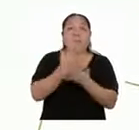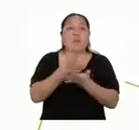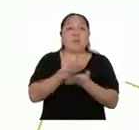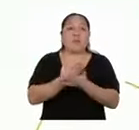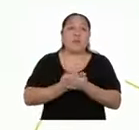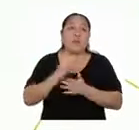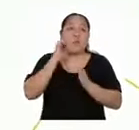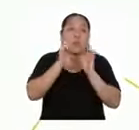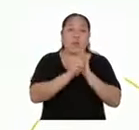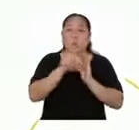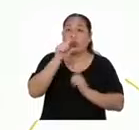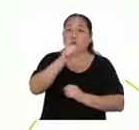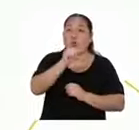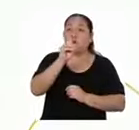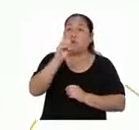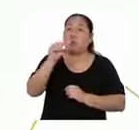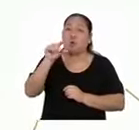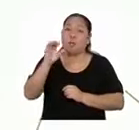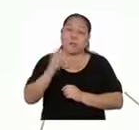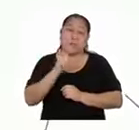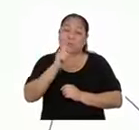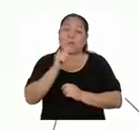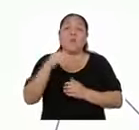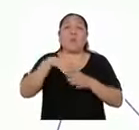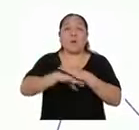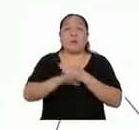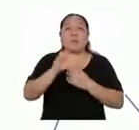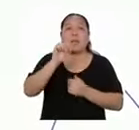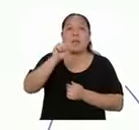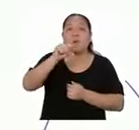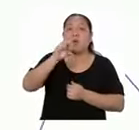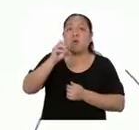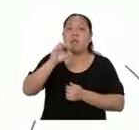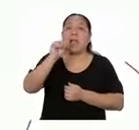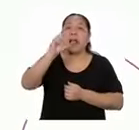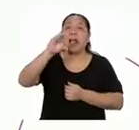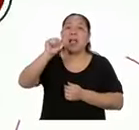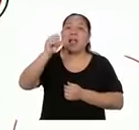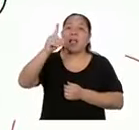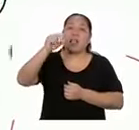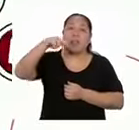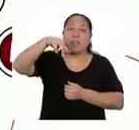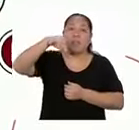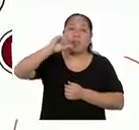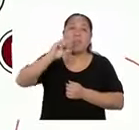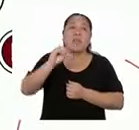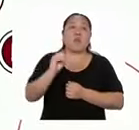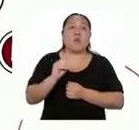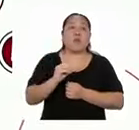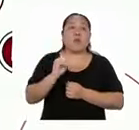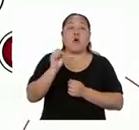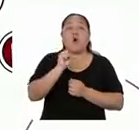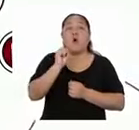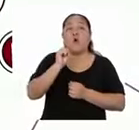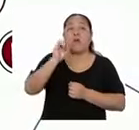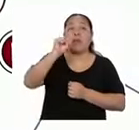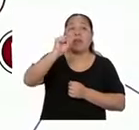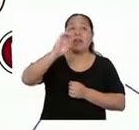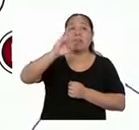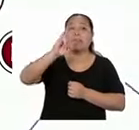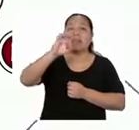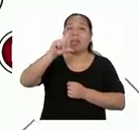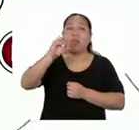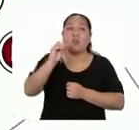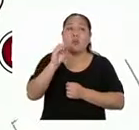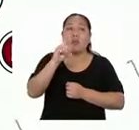en lugar del buscador tradicional de Google, puedes entrar a Google Académico o a páginas como Esquielo o Dialnet, que funcionan de forma